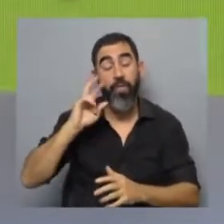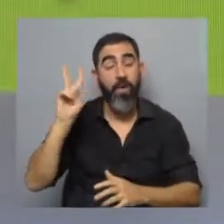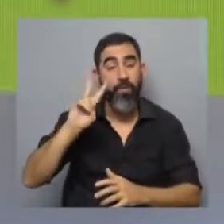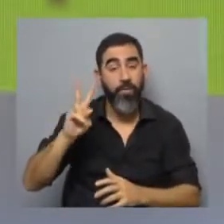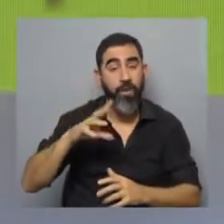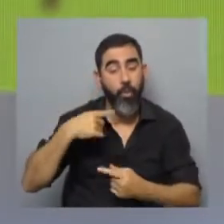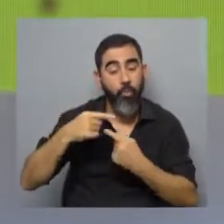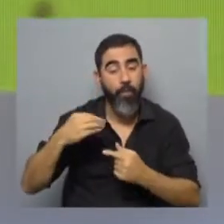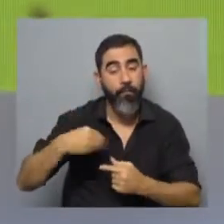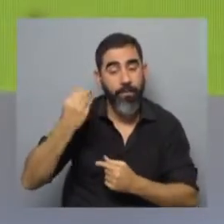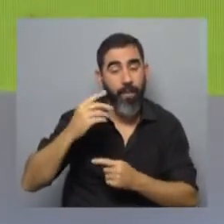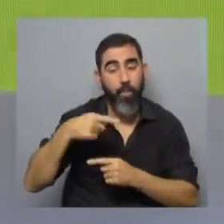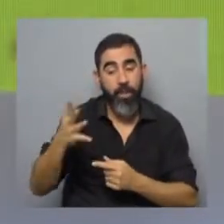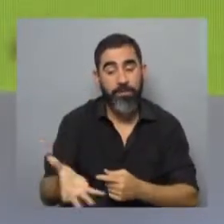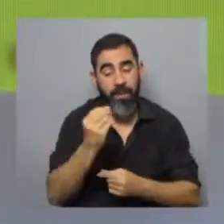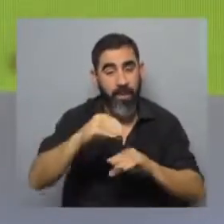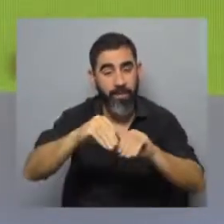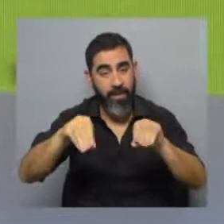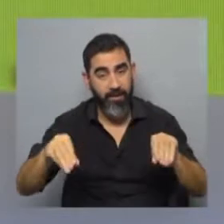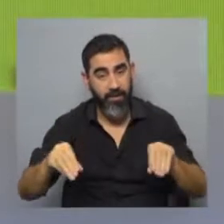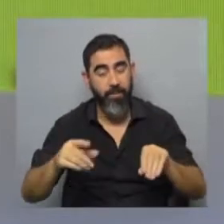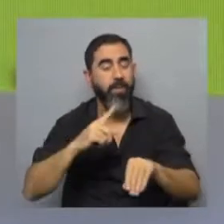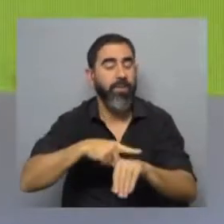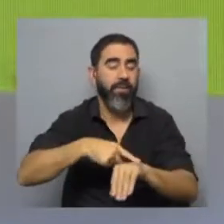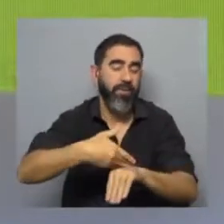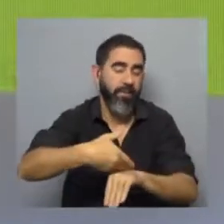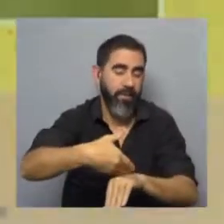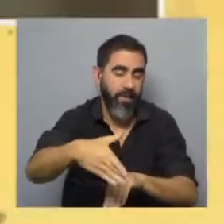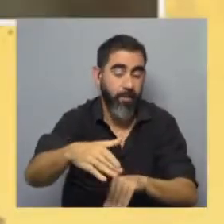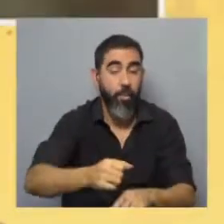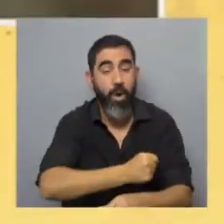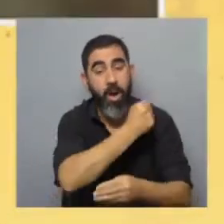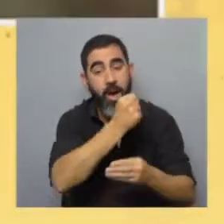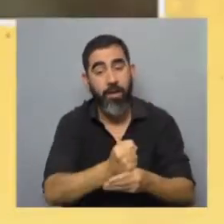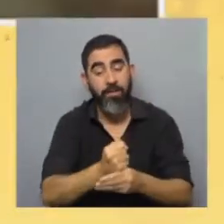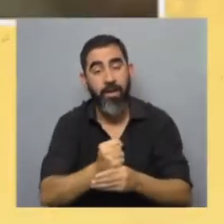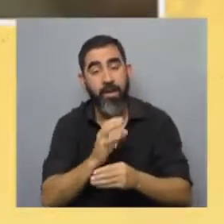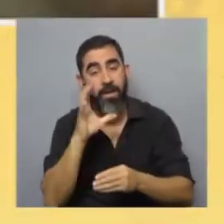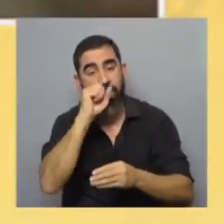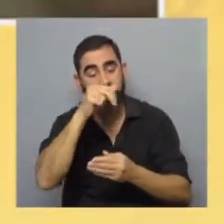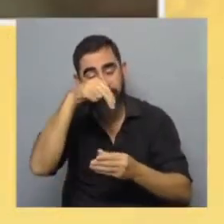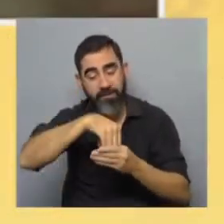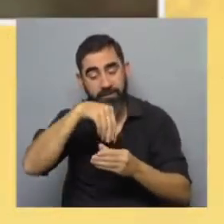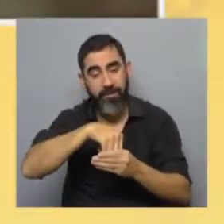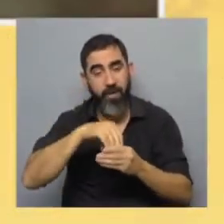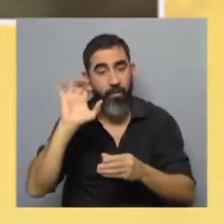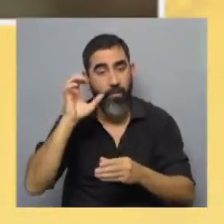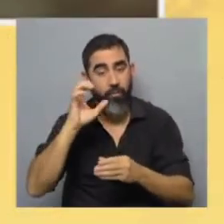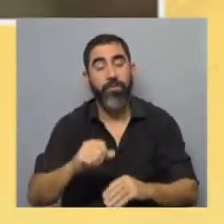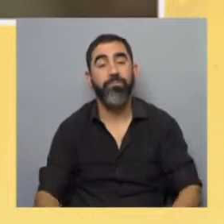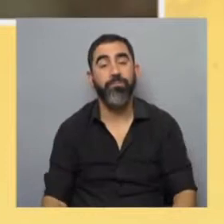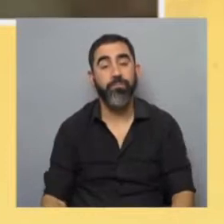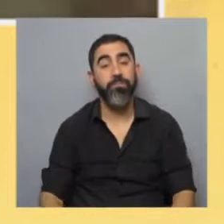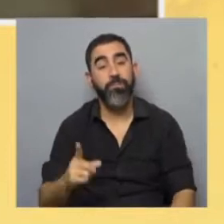siguen vivas después de cosechadas. Por supuesto, por un tiempo y mientras viven con las reservas que tiene el fruto. Entonces